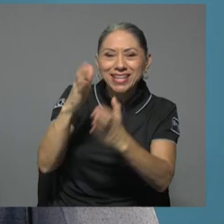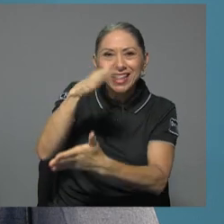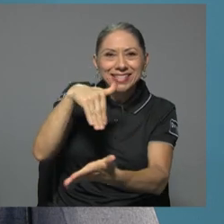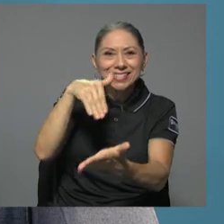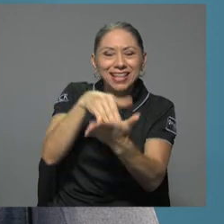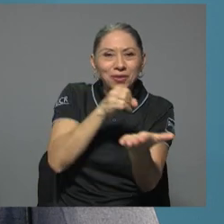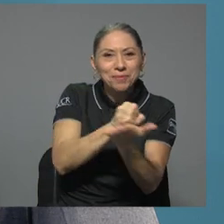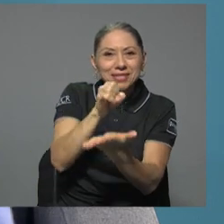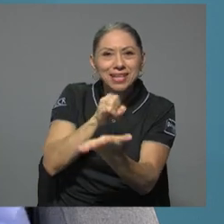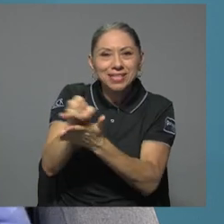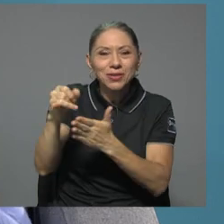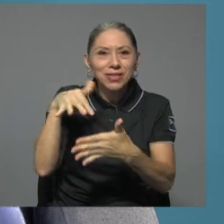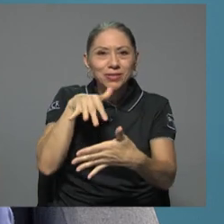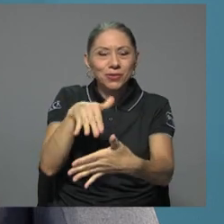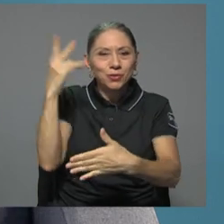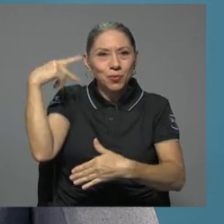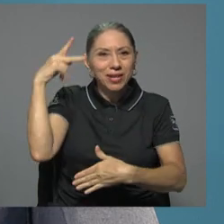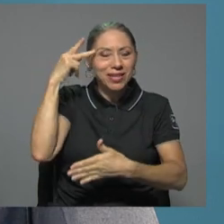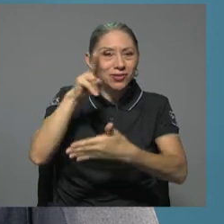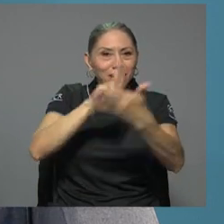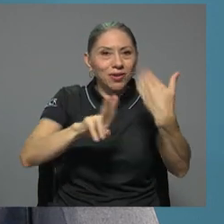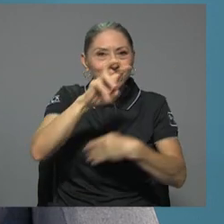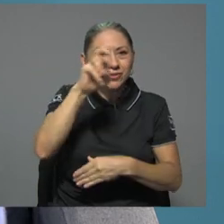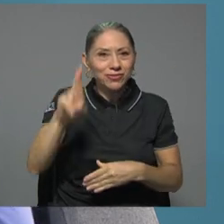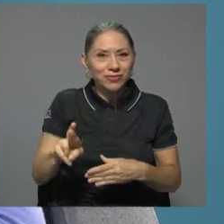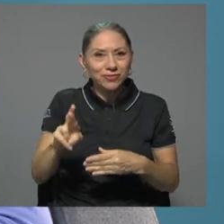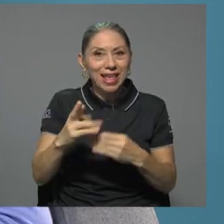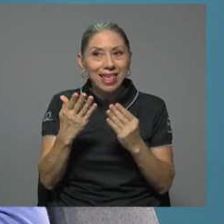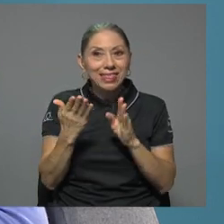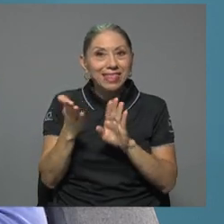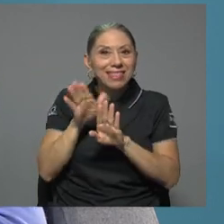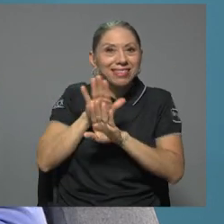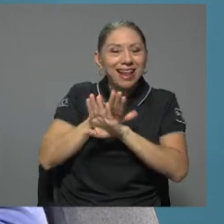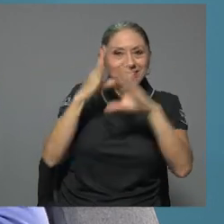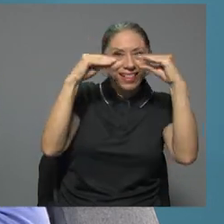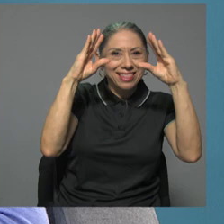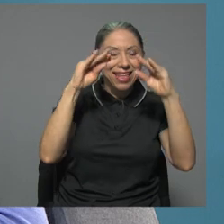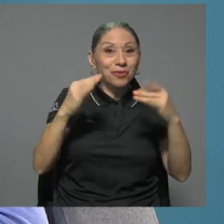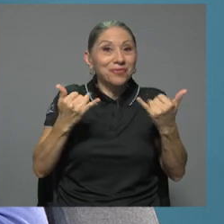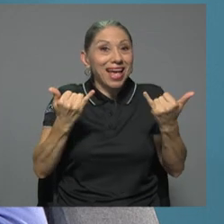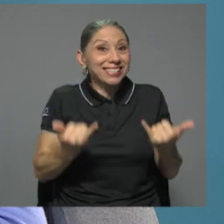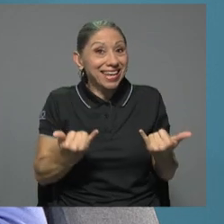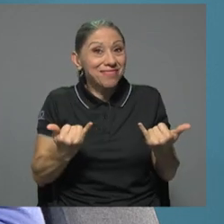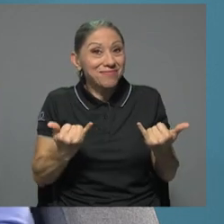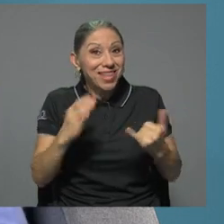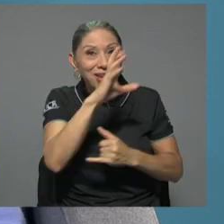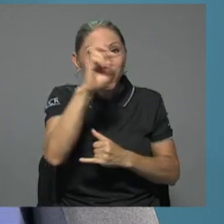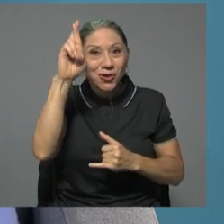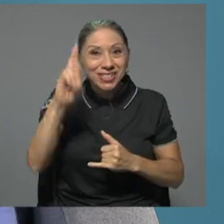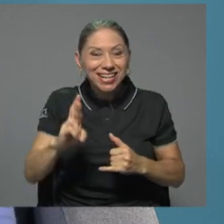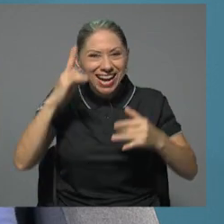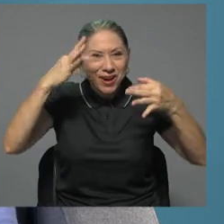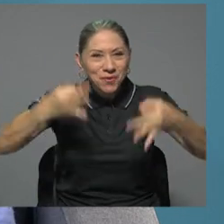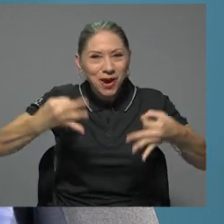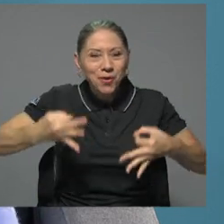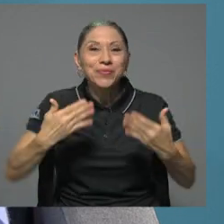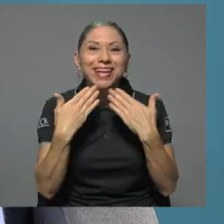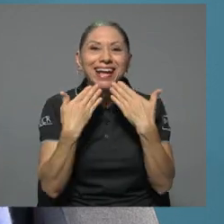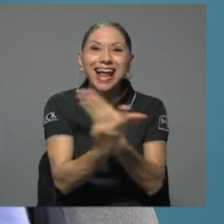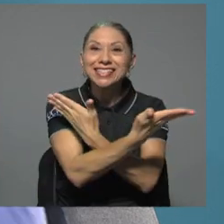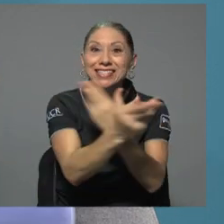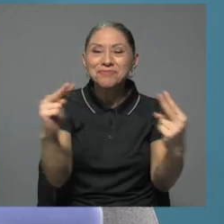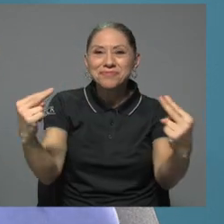de la universidad de costa rica y en nuestra sección detrás del dato hasta aquí costa rica en juego muchísimas gracias por su atención